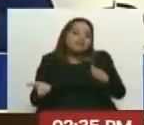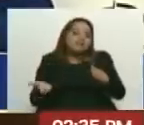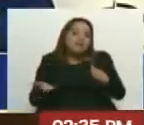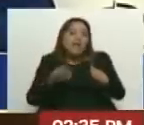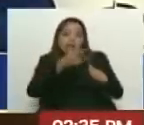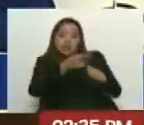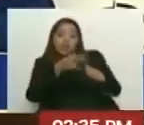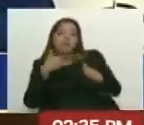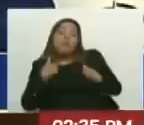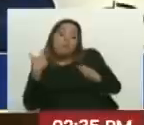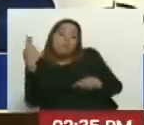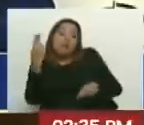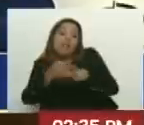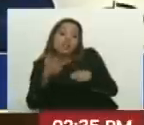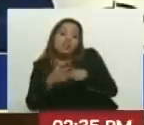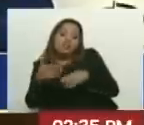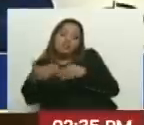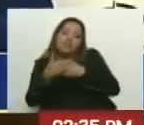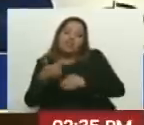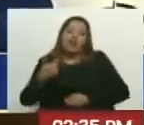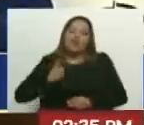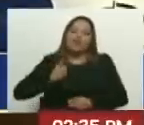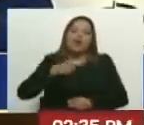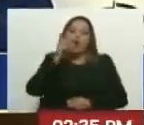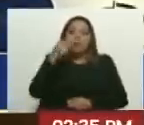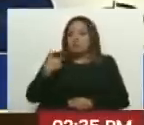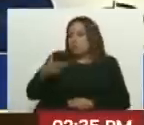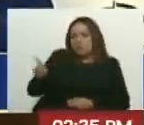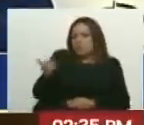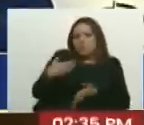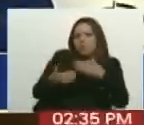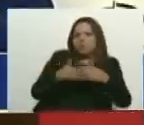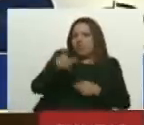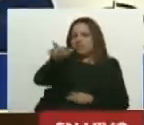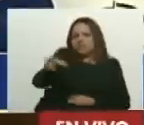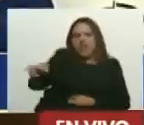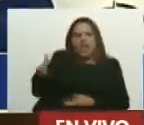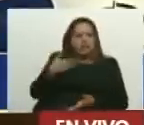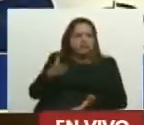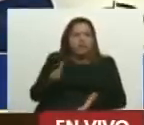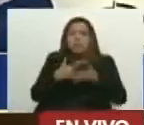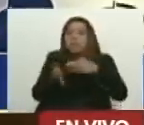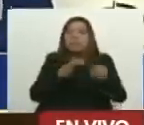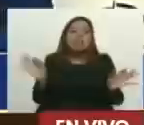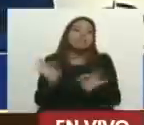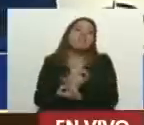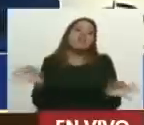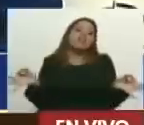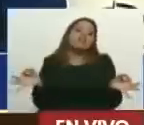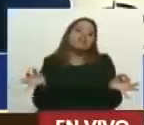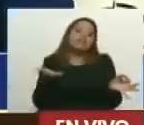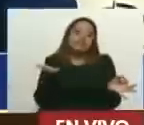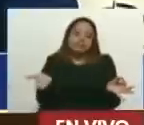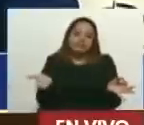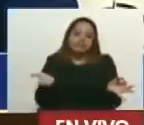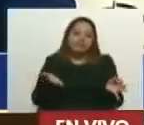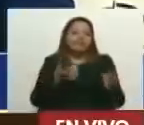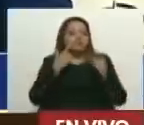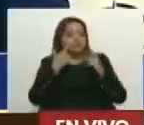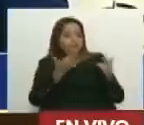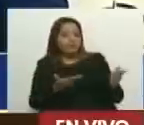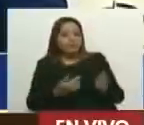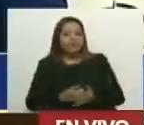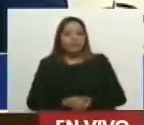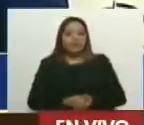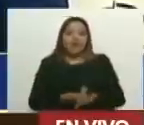muy peligroso, meterse con un tipo que no le importa la vida, no le importa nada. Bueno, vamos a ver